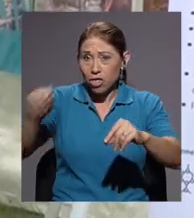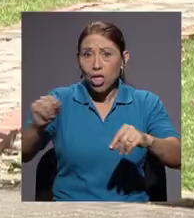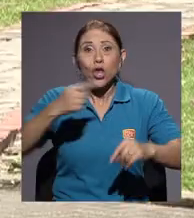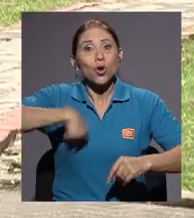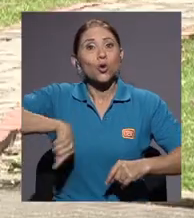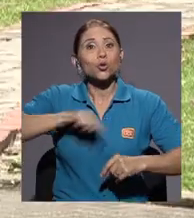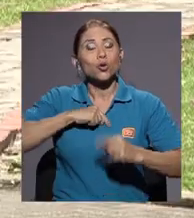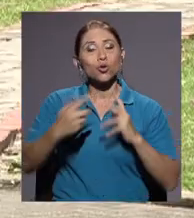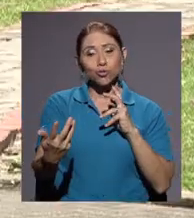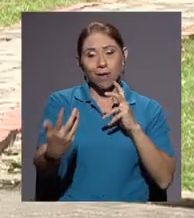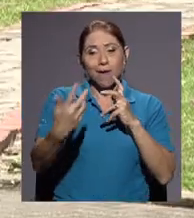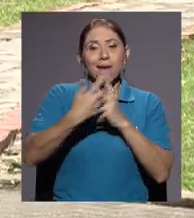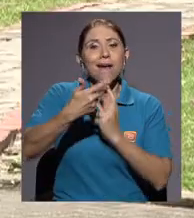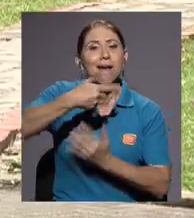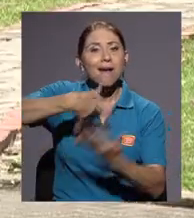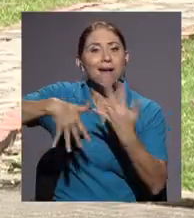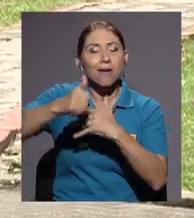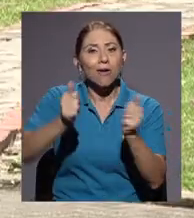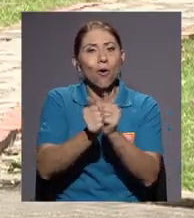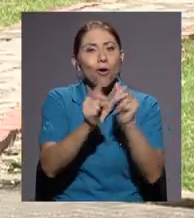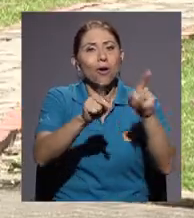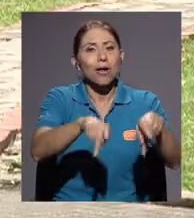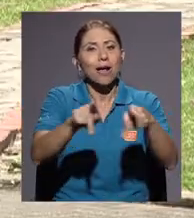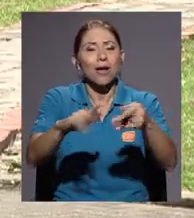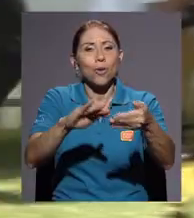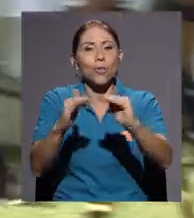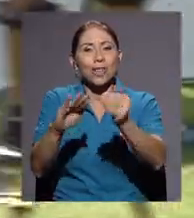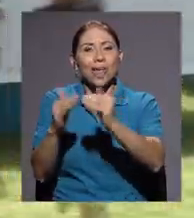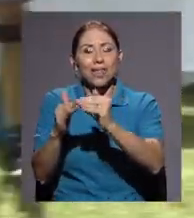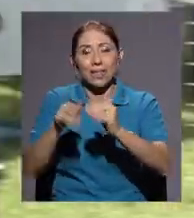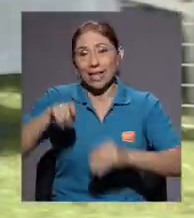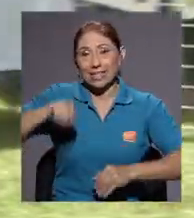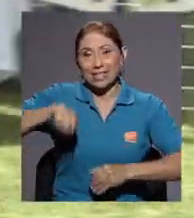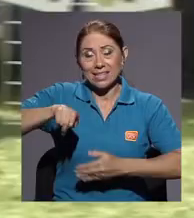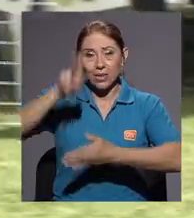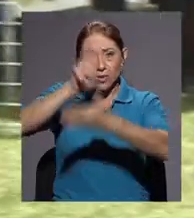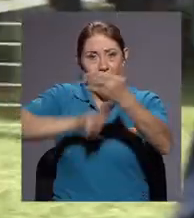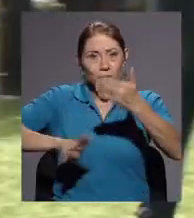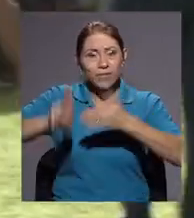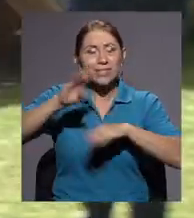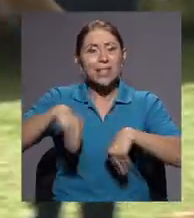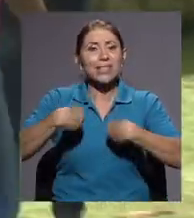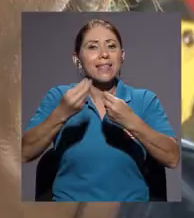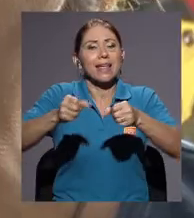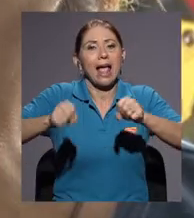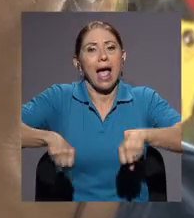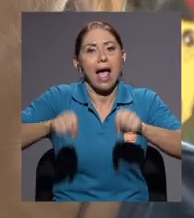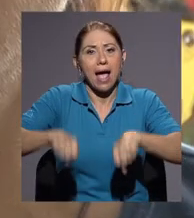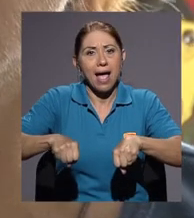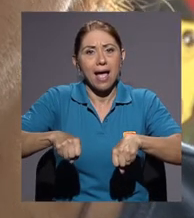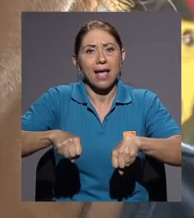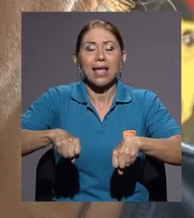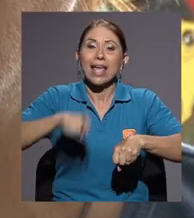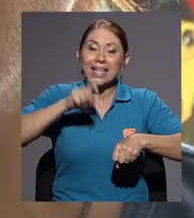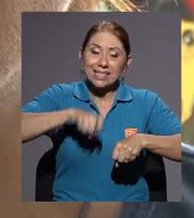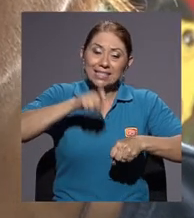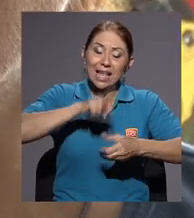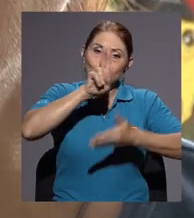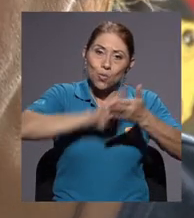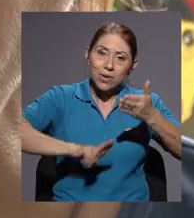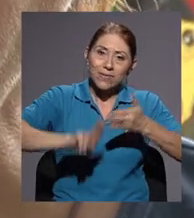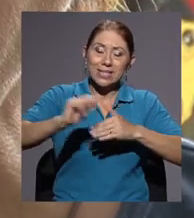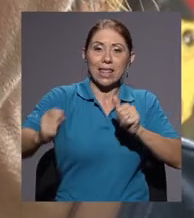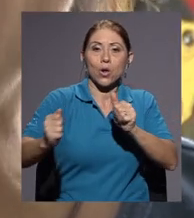Es necesario que la universidad genere capacidades, es necesario que trabaje junto con las